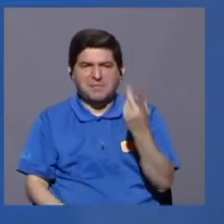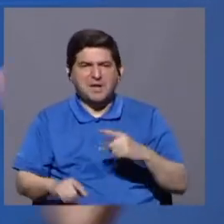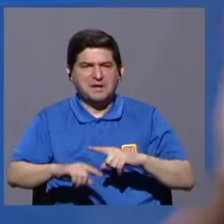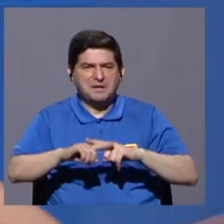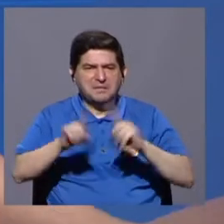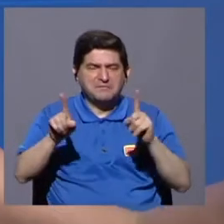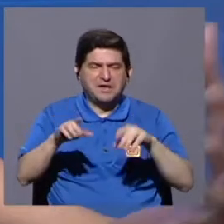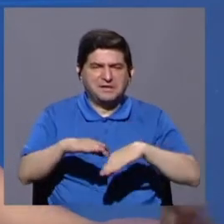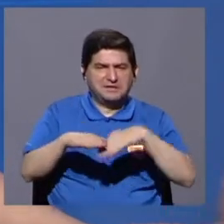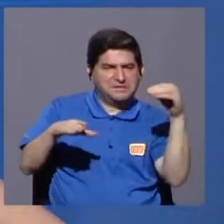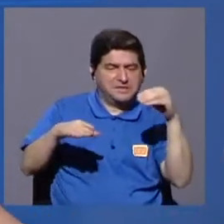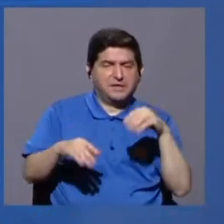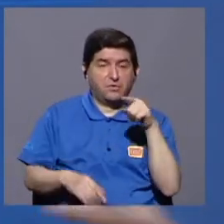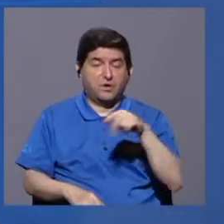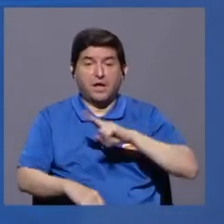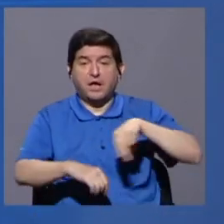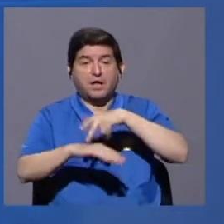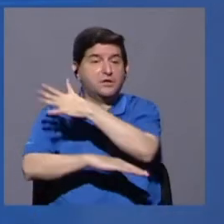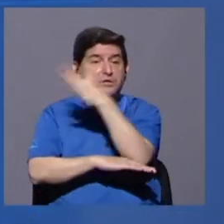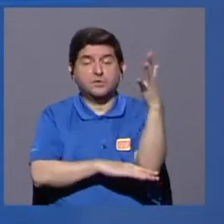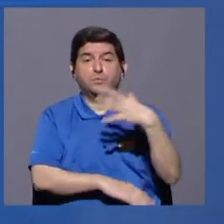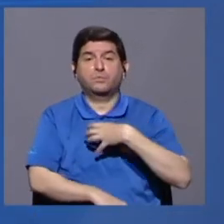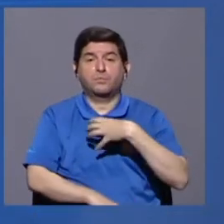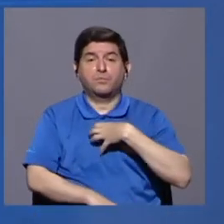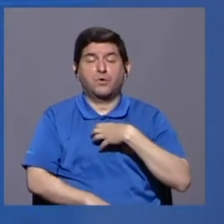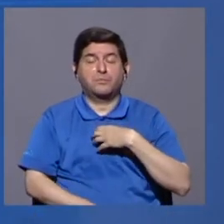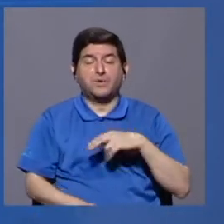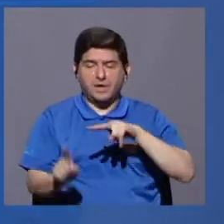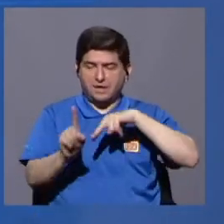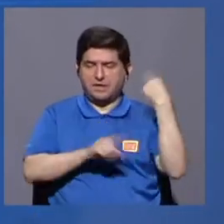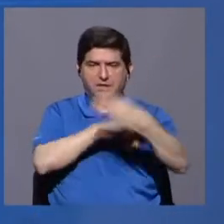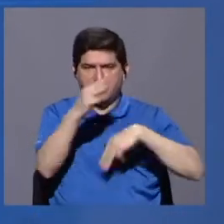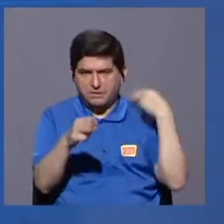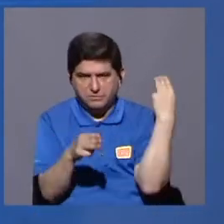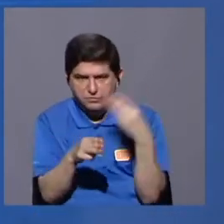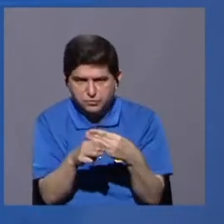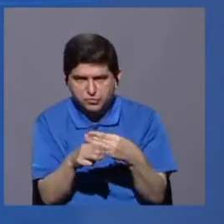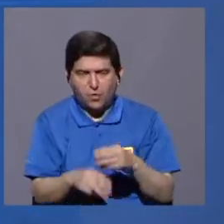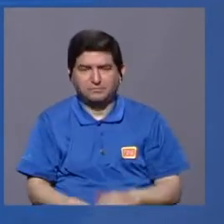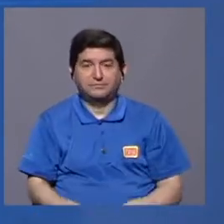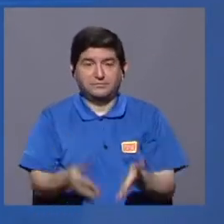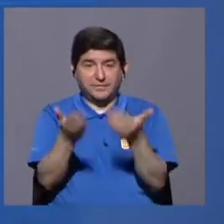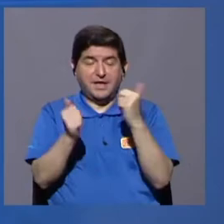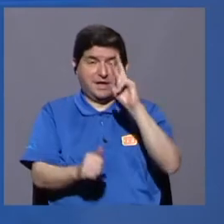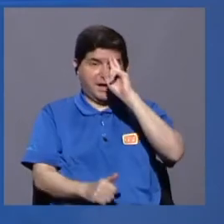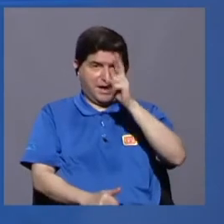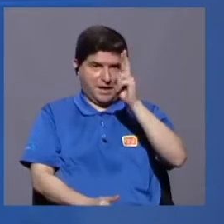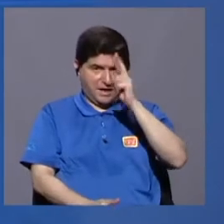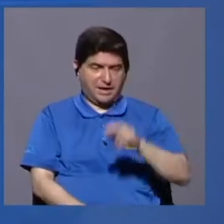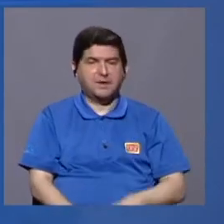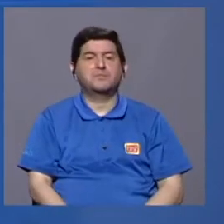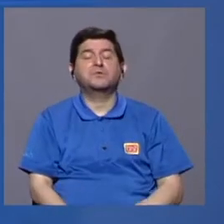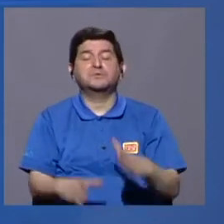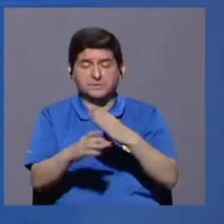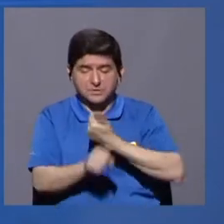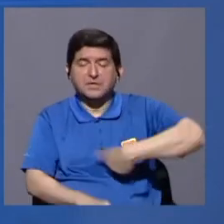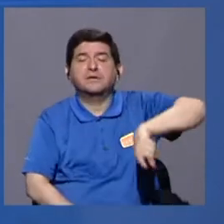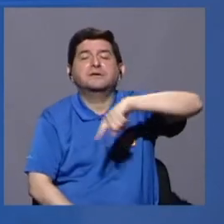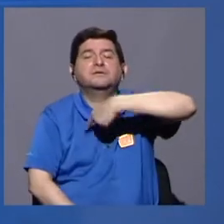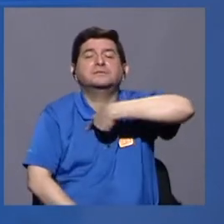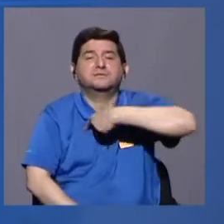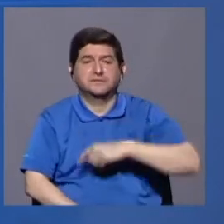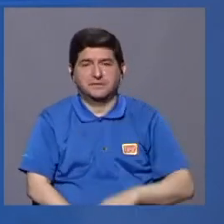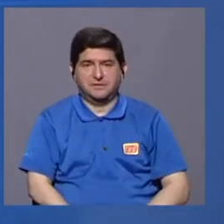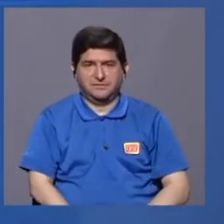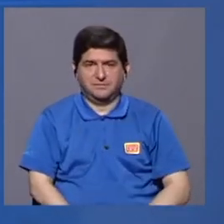externo. Esta naturaleza es parte de su cosmovisión. Y nosotros queremos respetar eso y lo vamos a respetar.